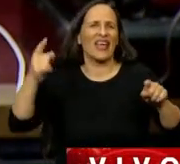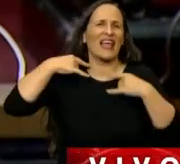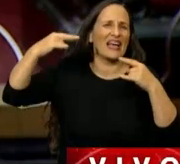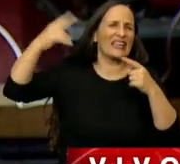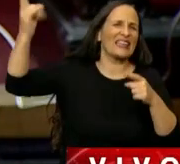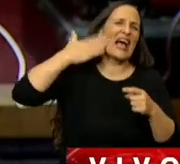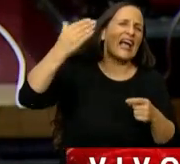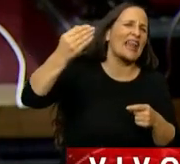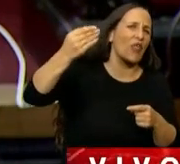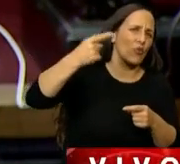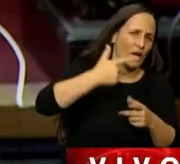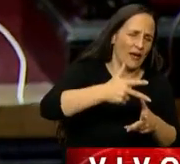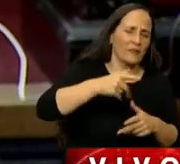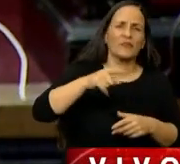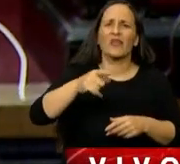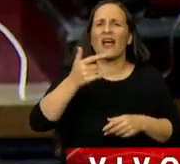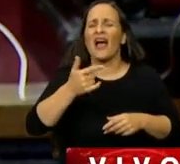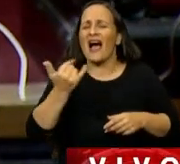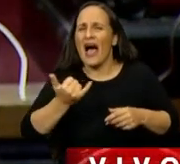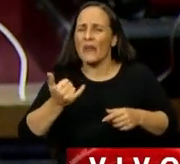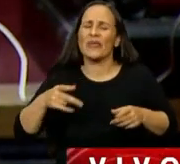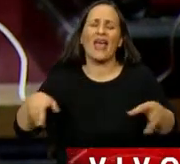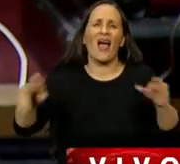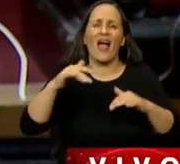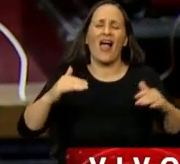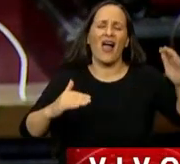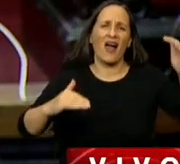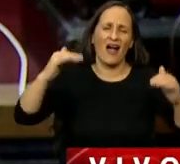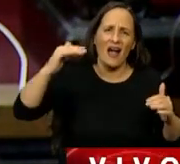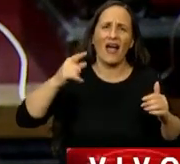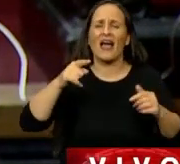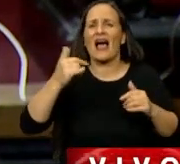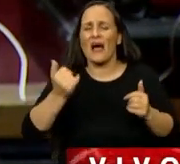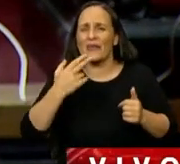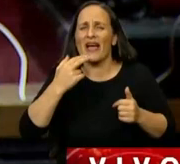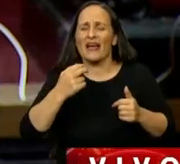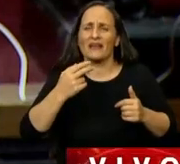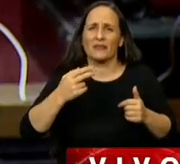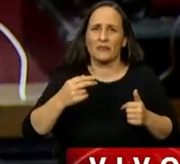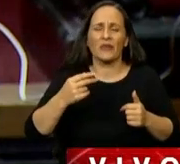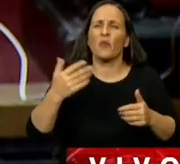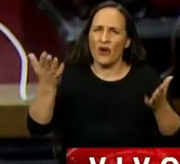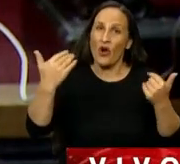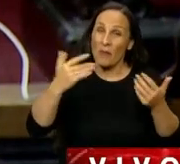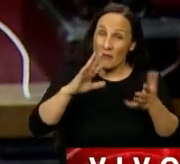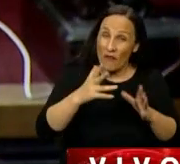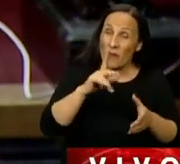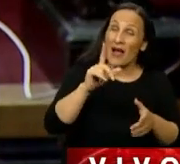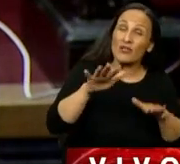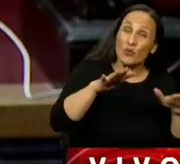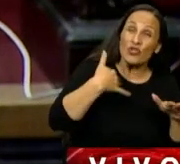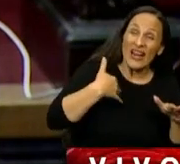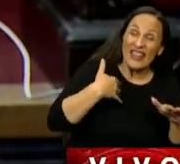tenía superávit comercial, equilibrio fiscal y superávit energética. Devuélvanos la tierra